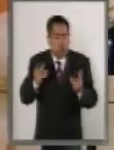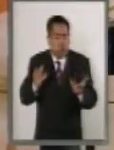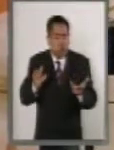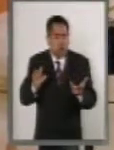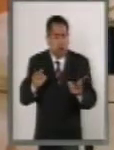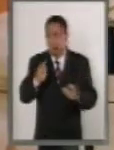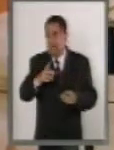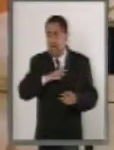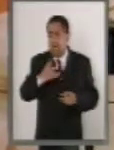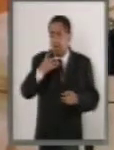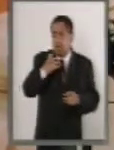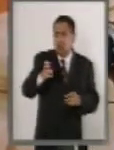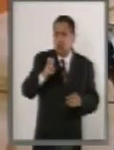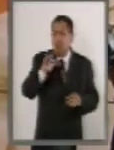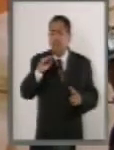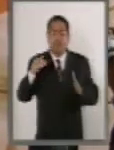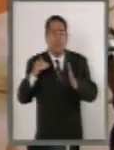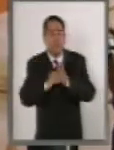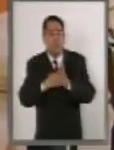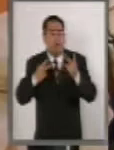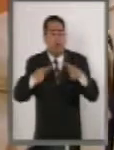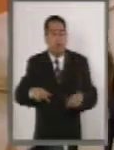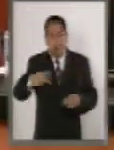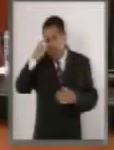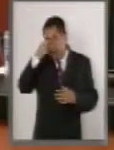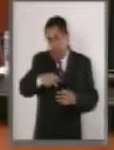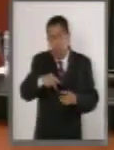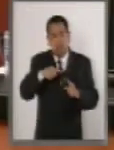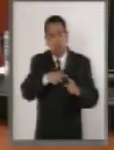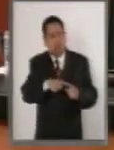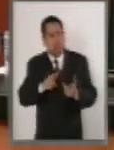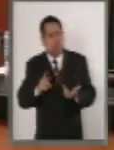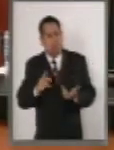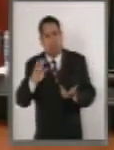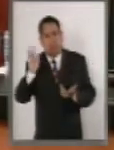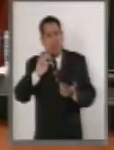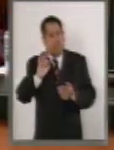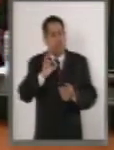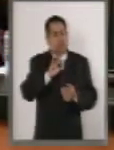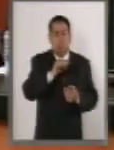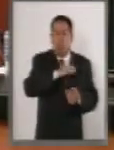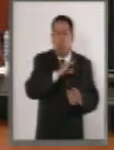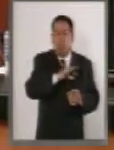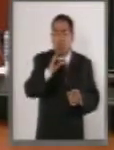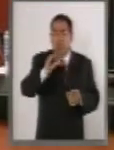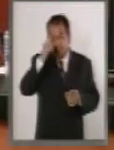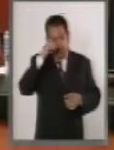de 440,000 mexicanos que podrían ser elegibles para votar